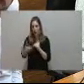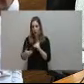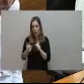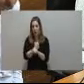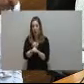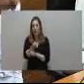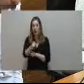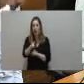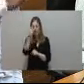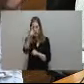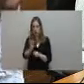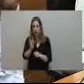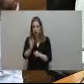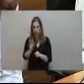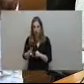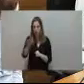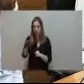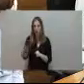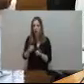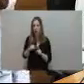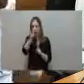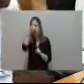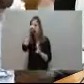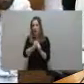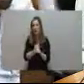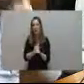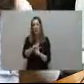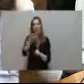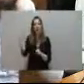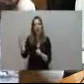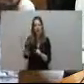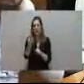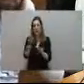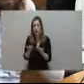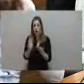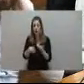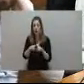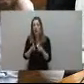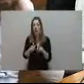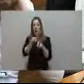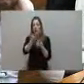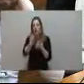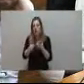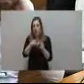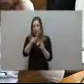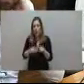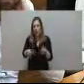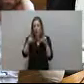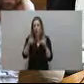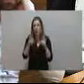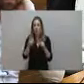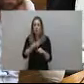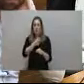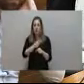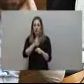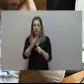es conveniente recordar qué se entiende por un trabajo digno, especialmente tras las dudas expresadas en relación a su definición por el representante de la patronal hace unos